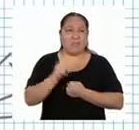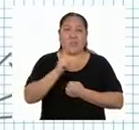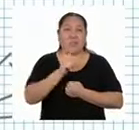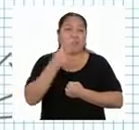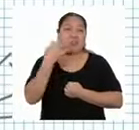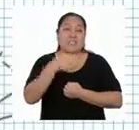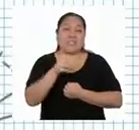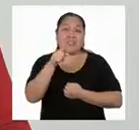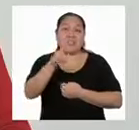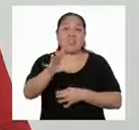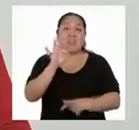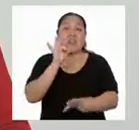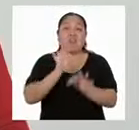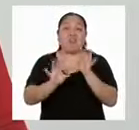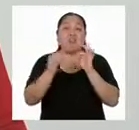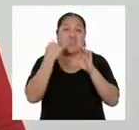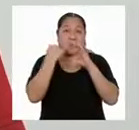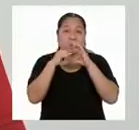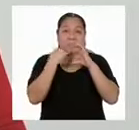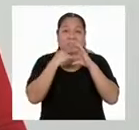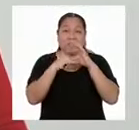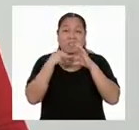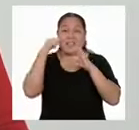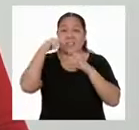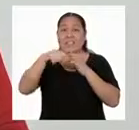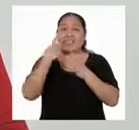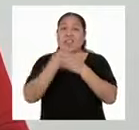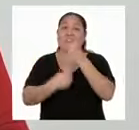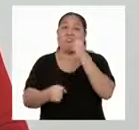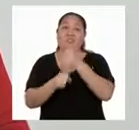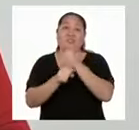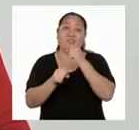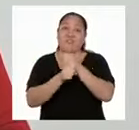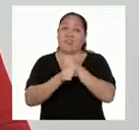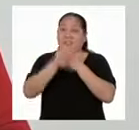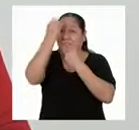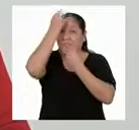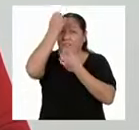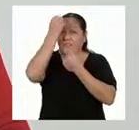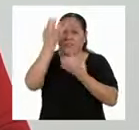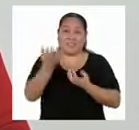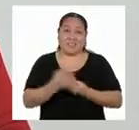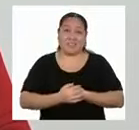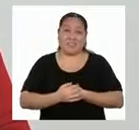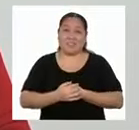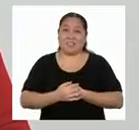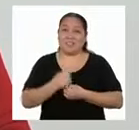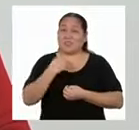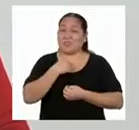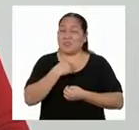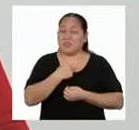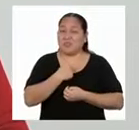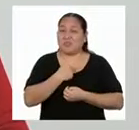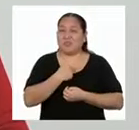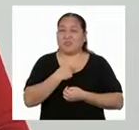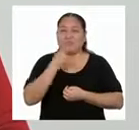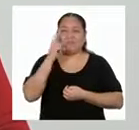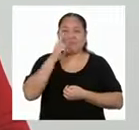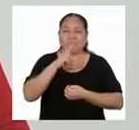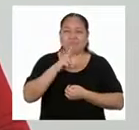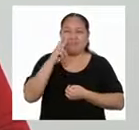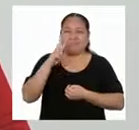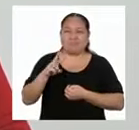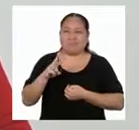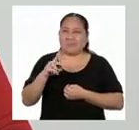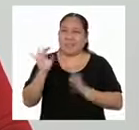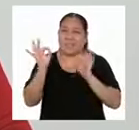lo que encontramos en Internet es de una fuente confiable de información. Tengo entendido que no existe